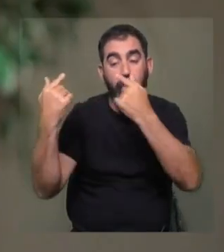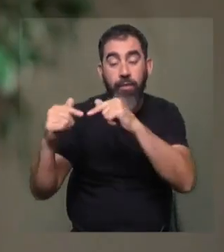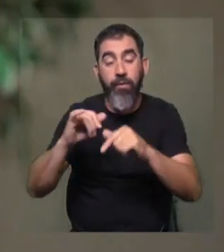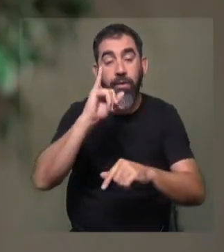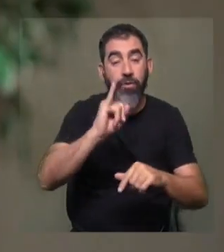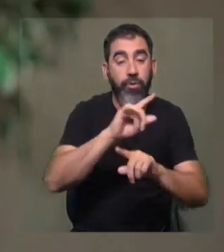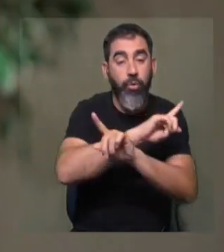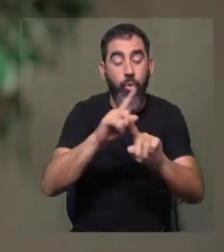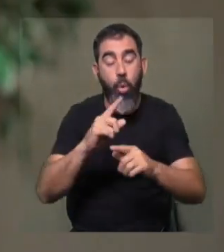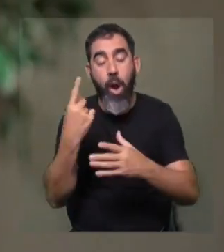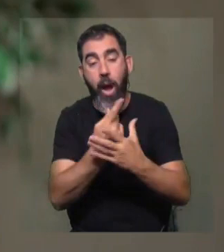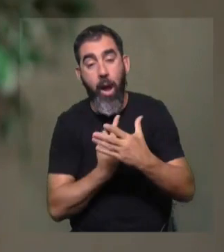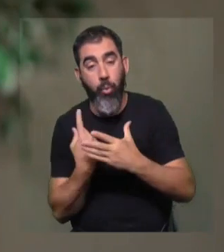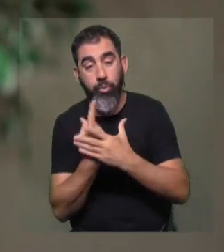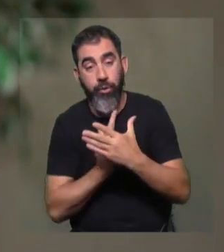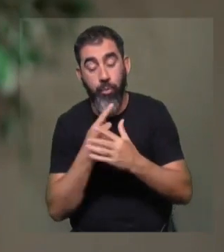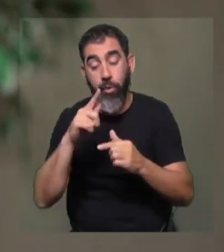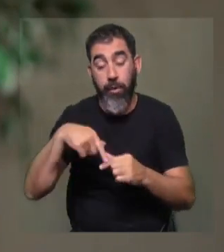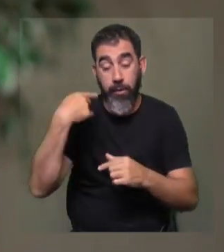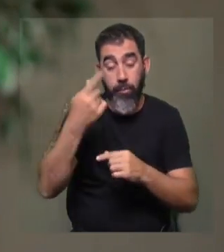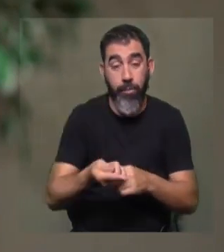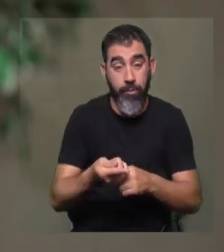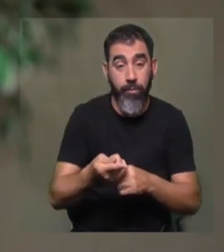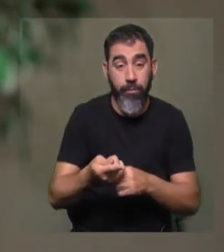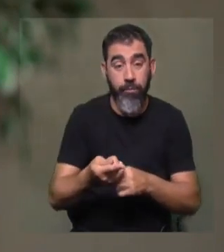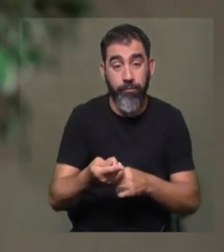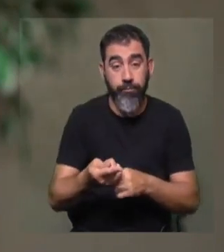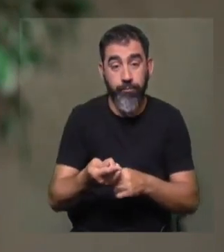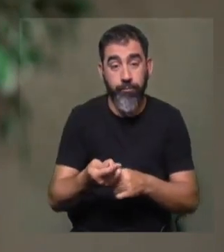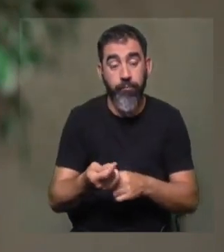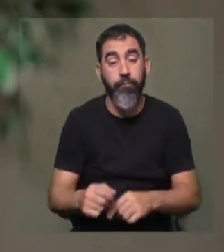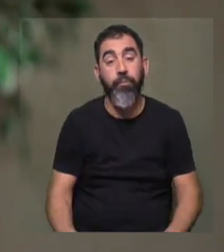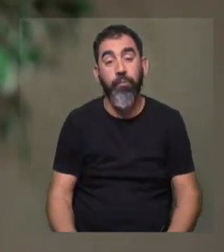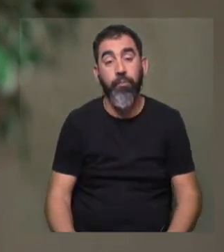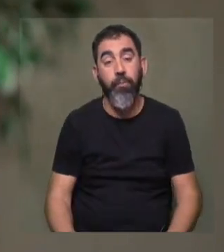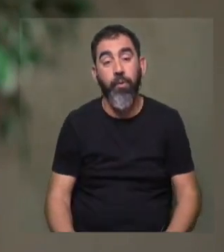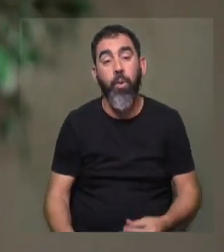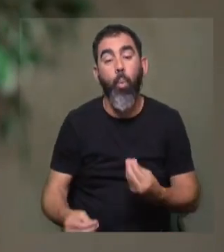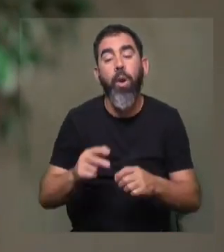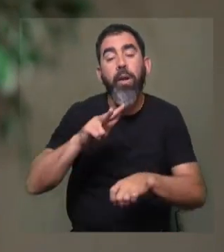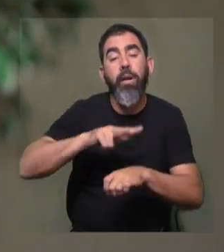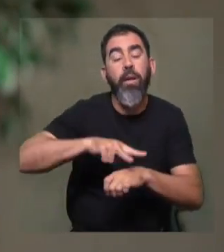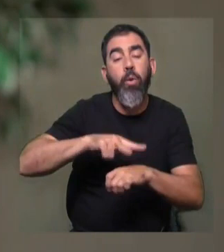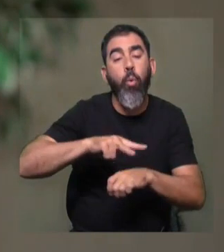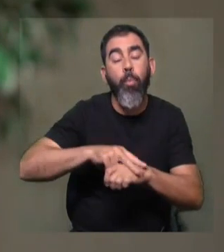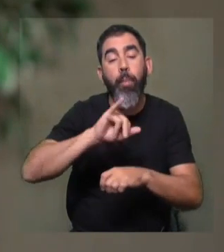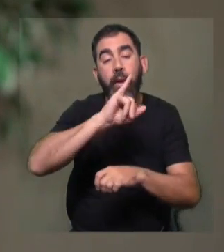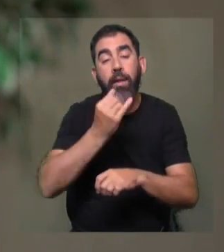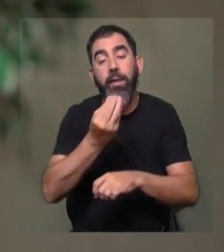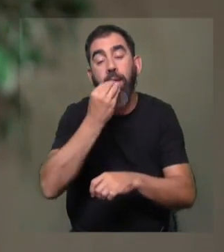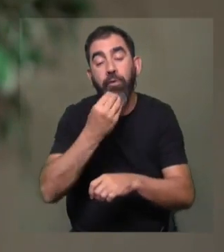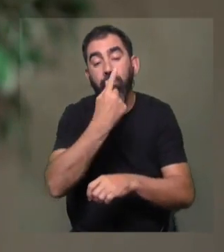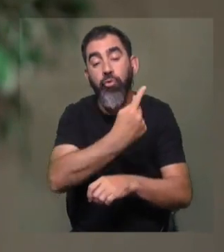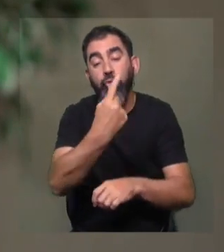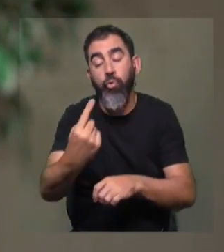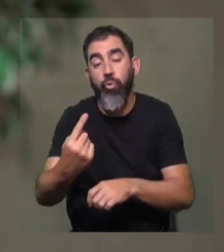niños con autismo y sin autismo, y a partir de ello, bueno, ver, digamos, realmente qué recomendaciones nutricionales hacer o qué evidencia hay